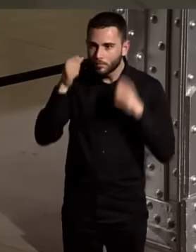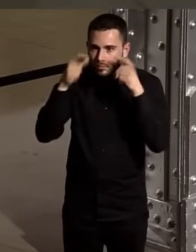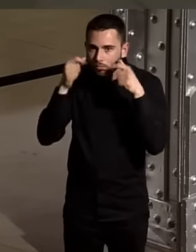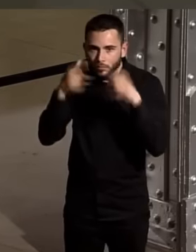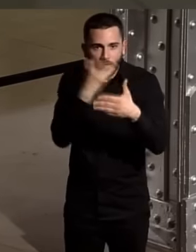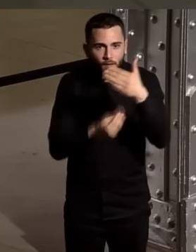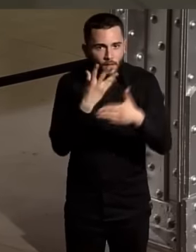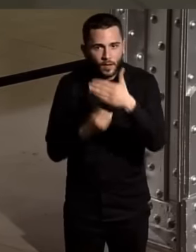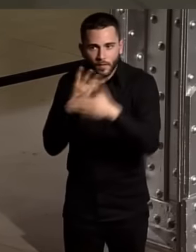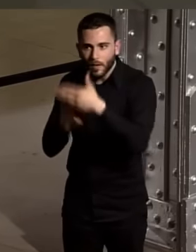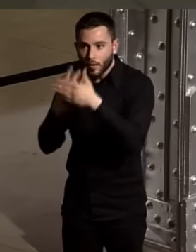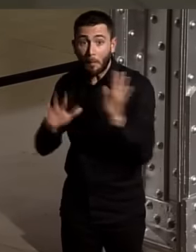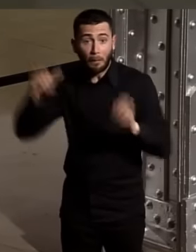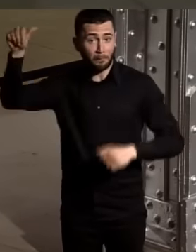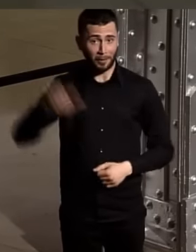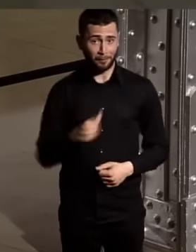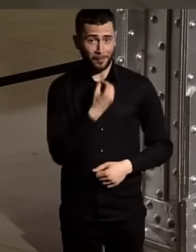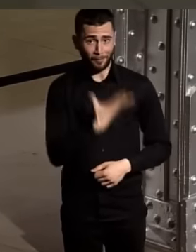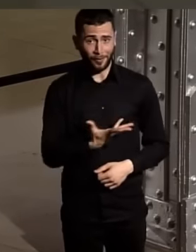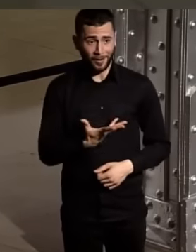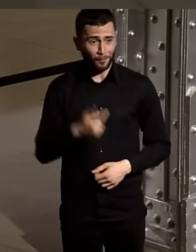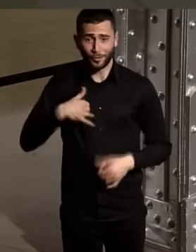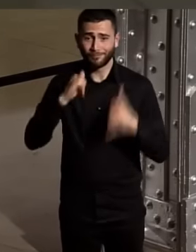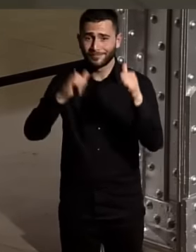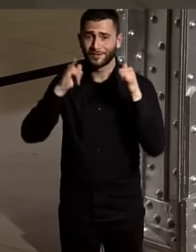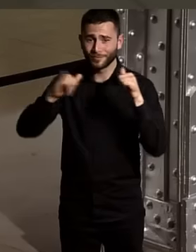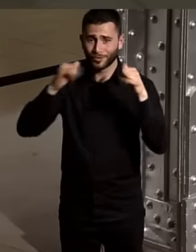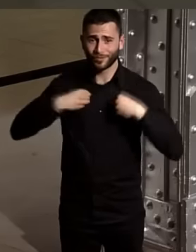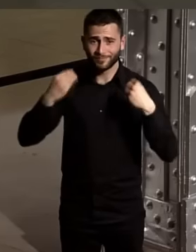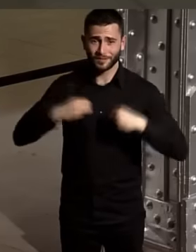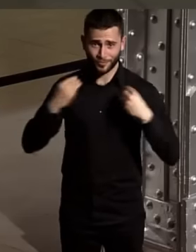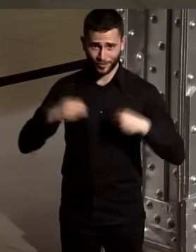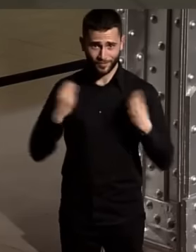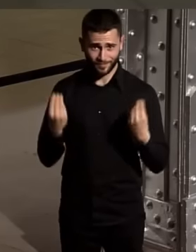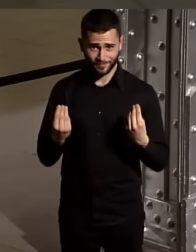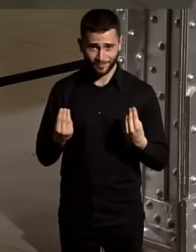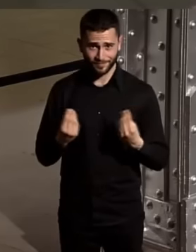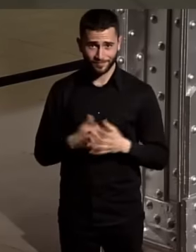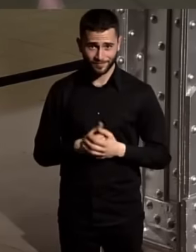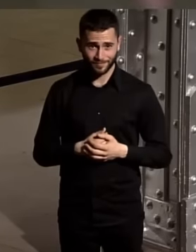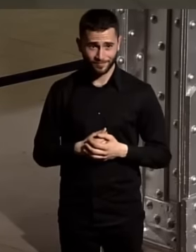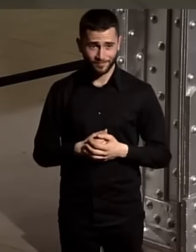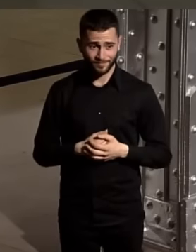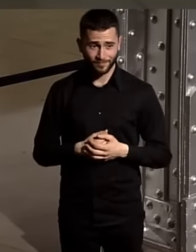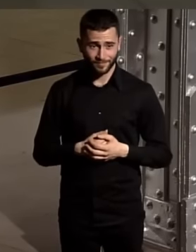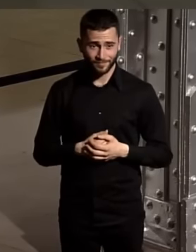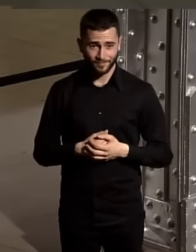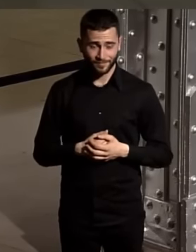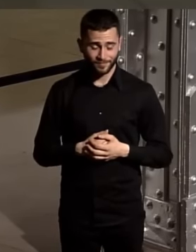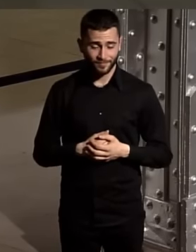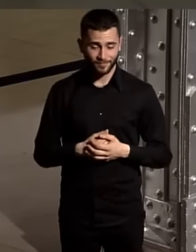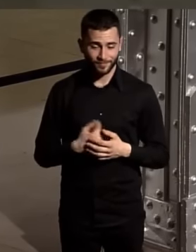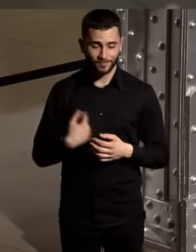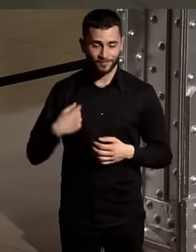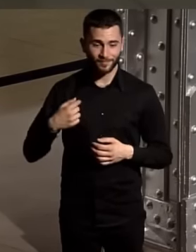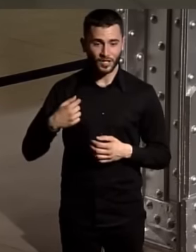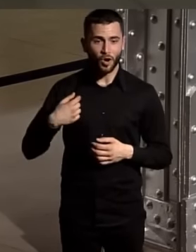pero si la película es buena tiendo a disfrutar no sé es es un es una personal te transmito como he ido